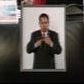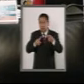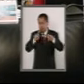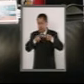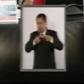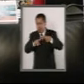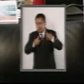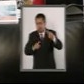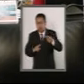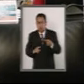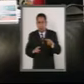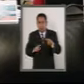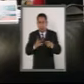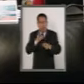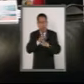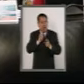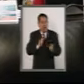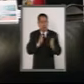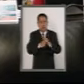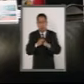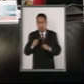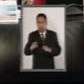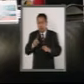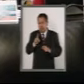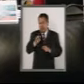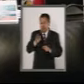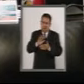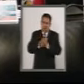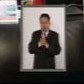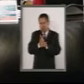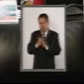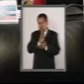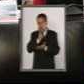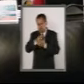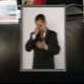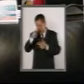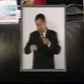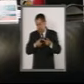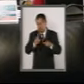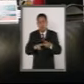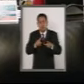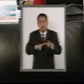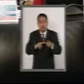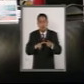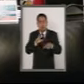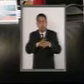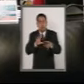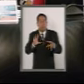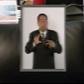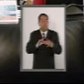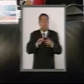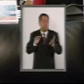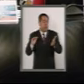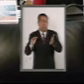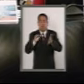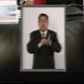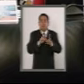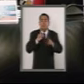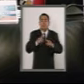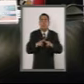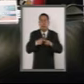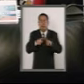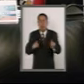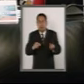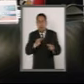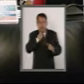Primero, adecuación de Distrito Federal por Ciudad de México. Segundo, incorpora la distinción entre